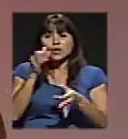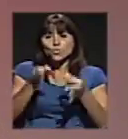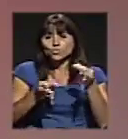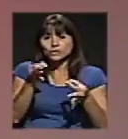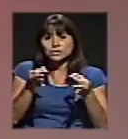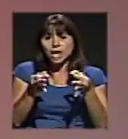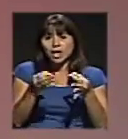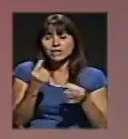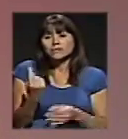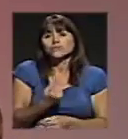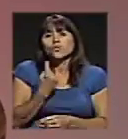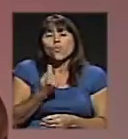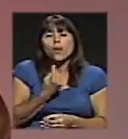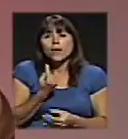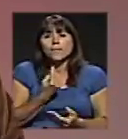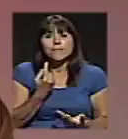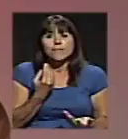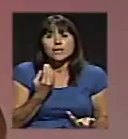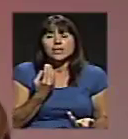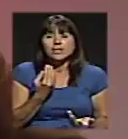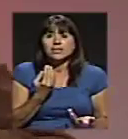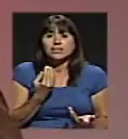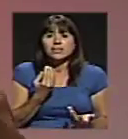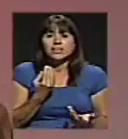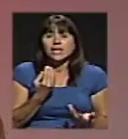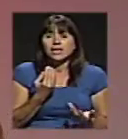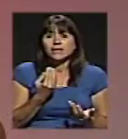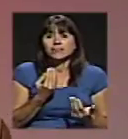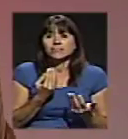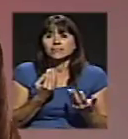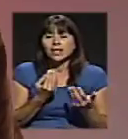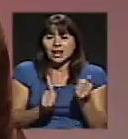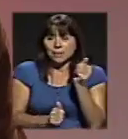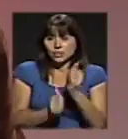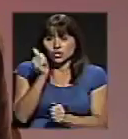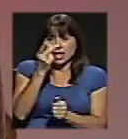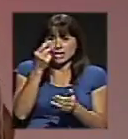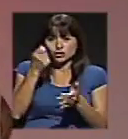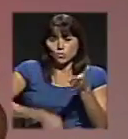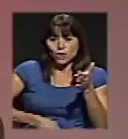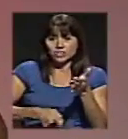carga, el grueso de los impuestos se carga sobre